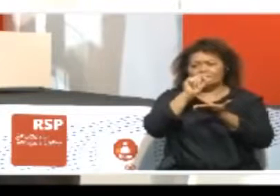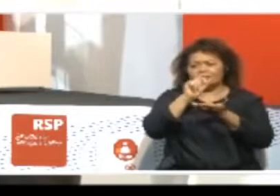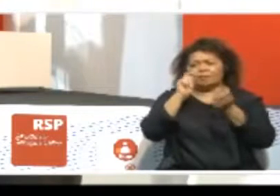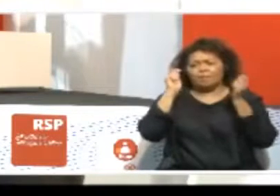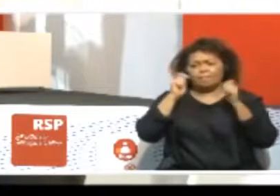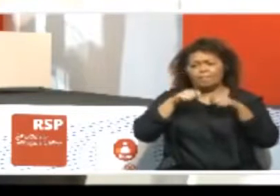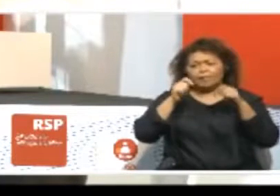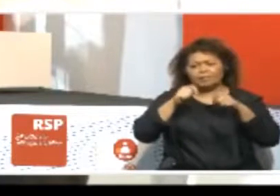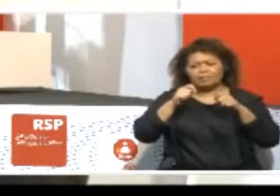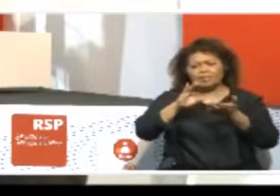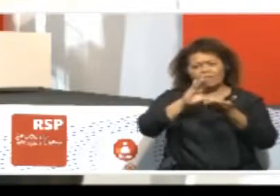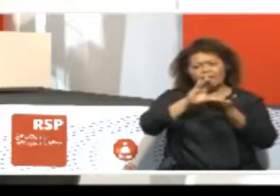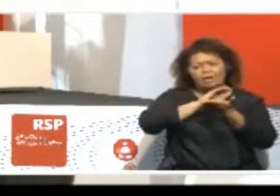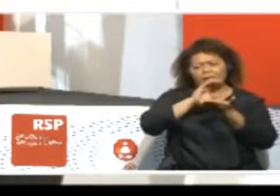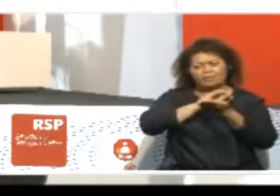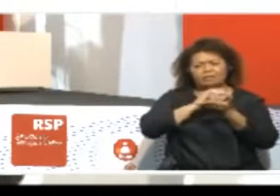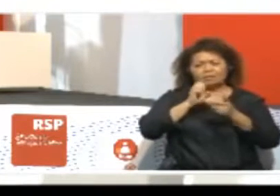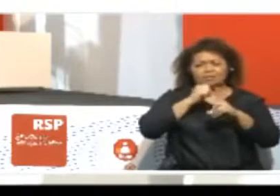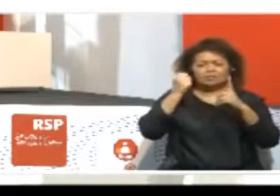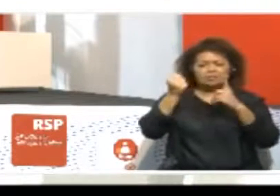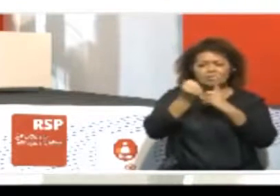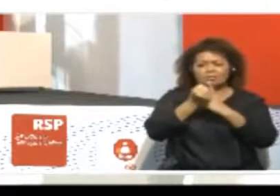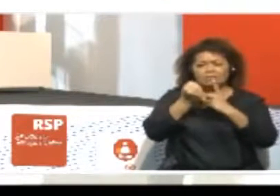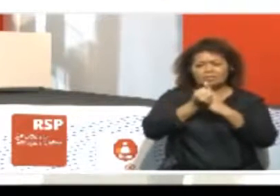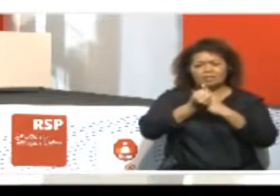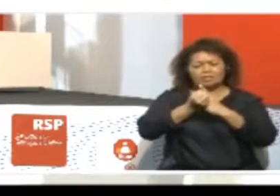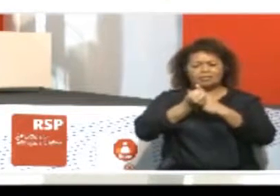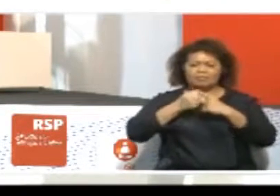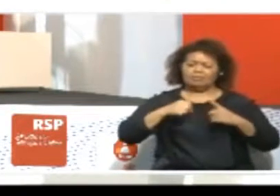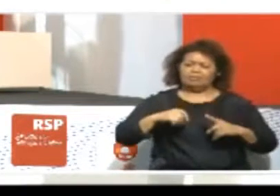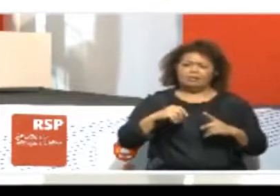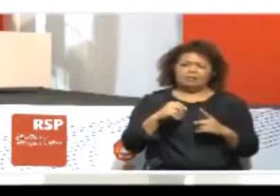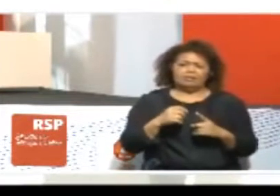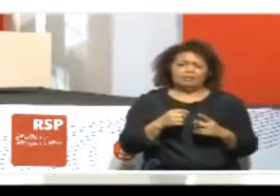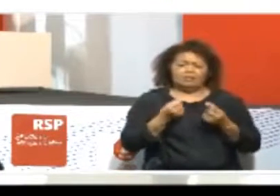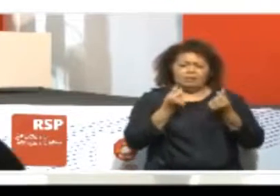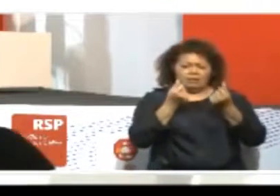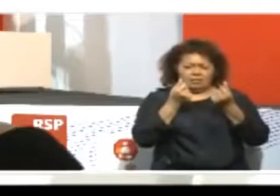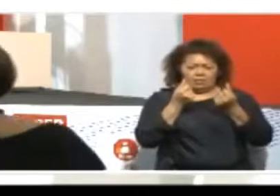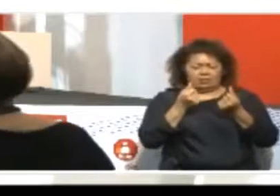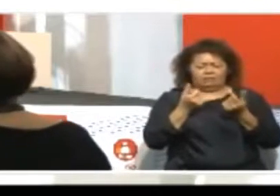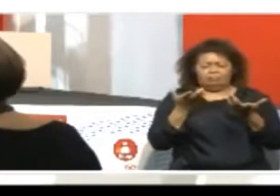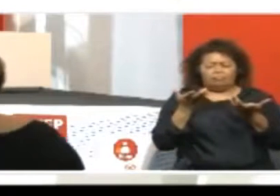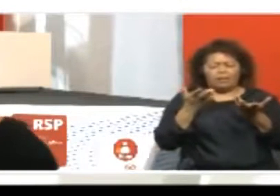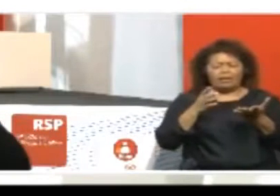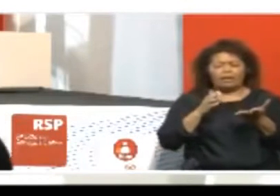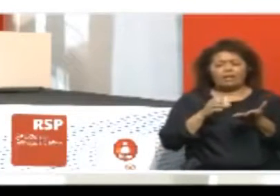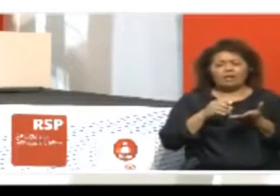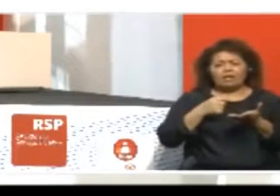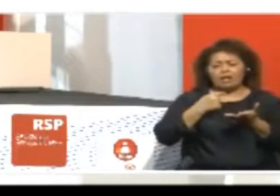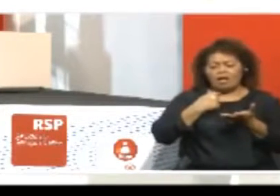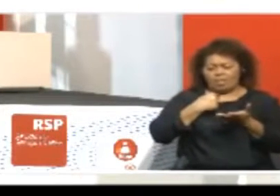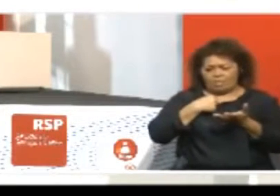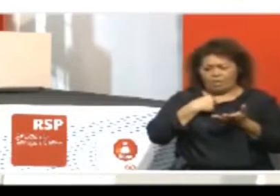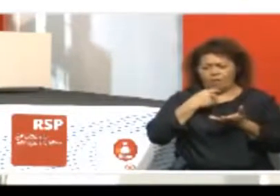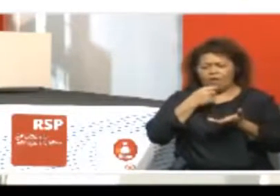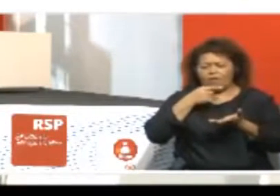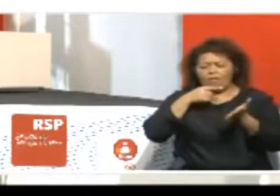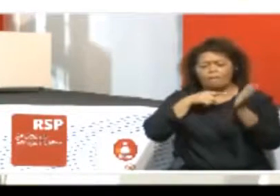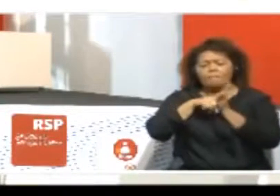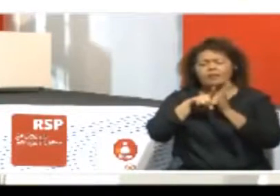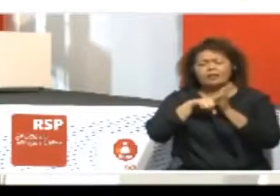Entonces, ¿qué hice con los alcaldes para probar si realmente ellos estaban dispuestos a delegarle a esa asociación? Entonces les hice